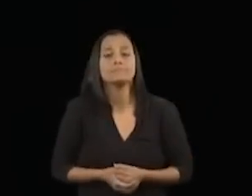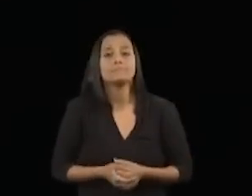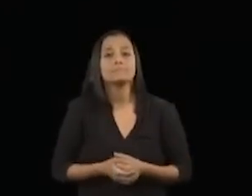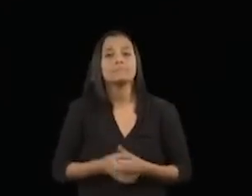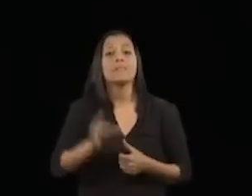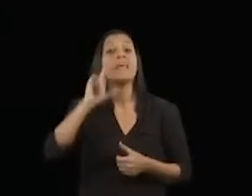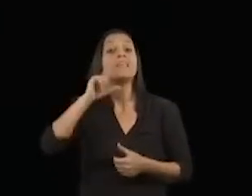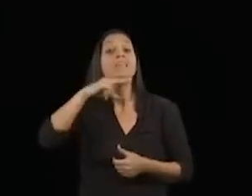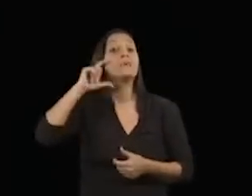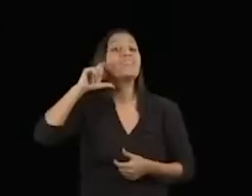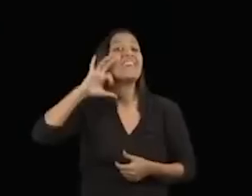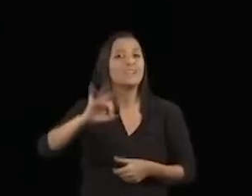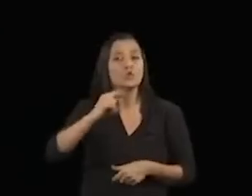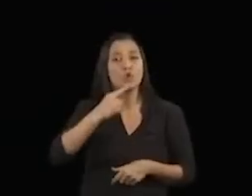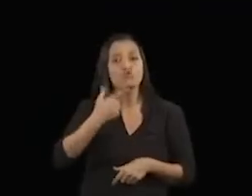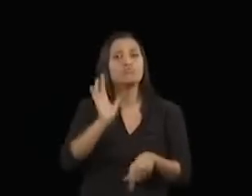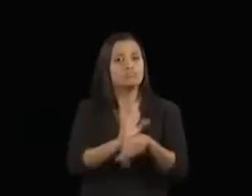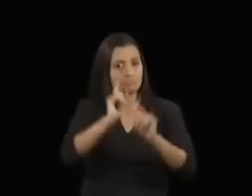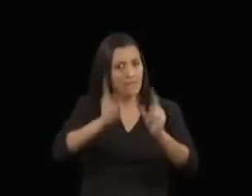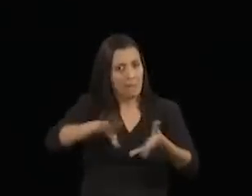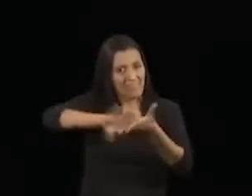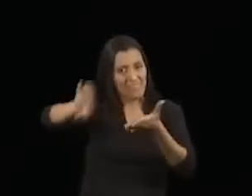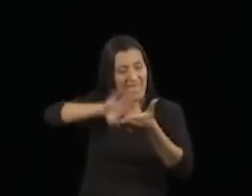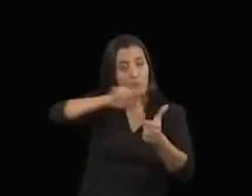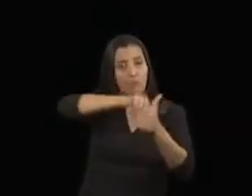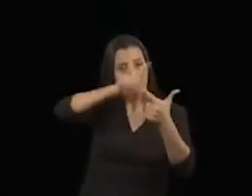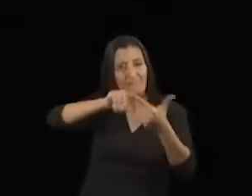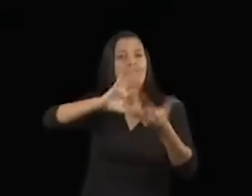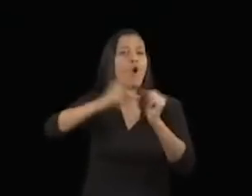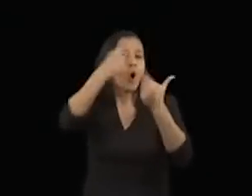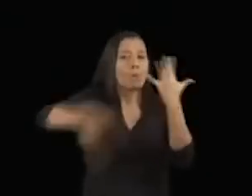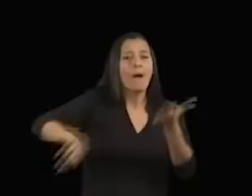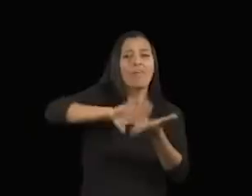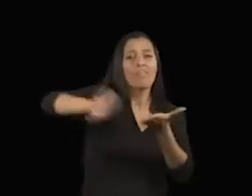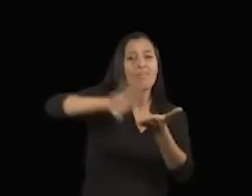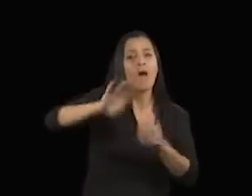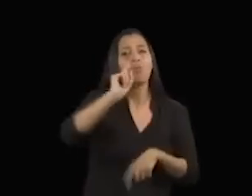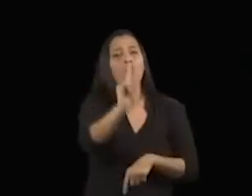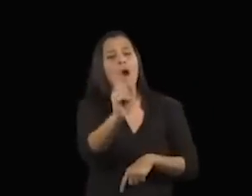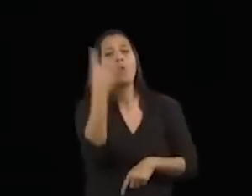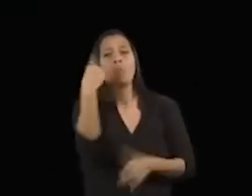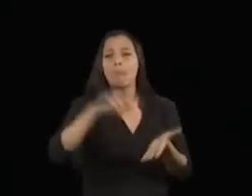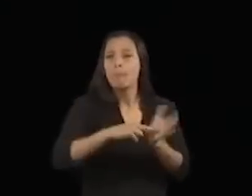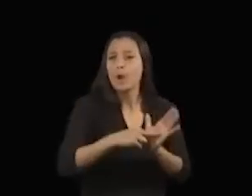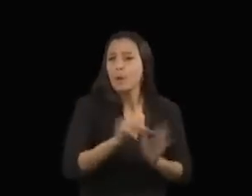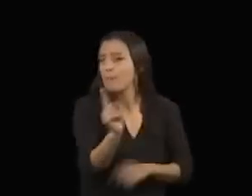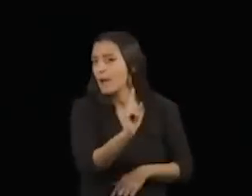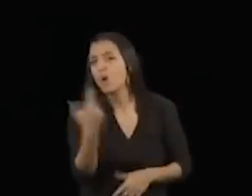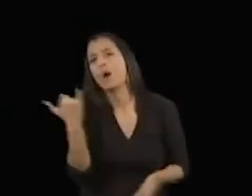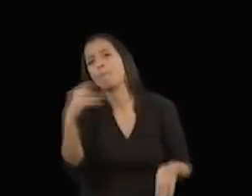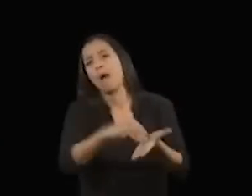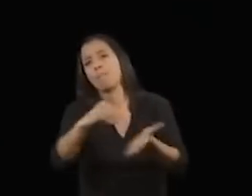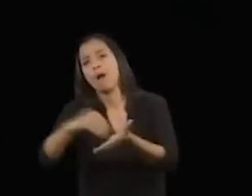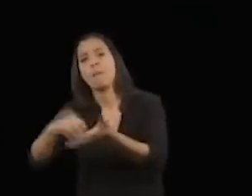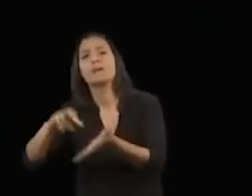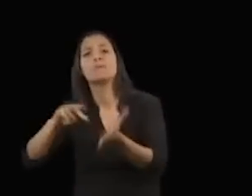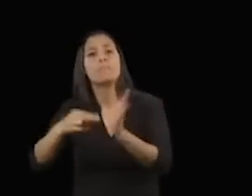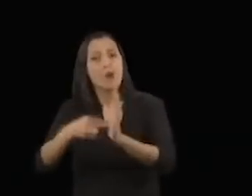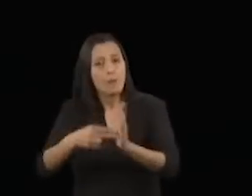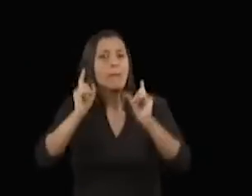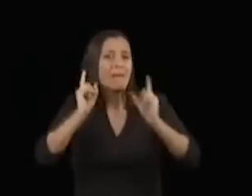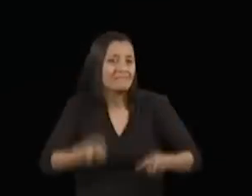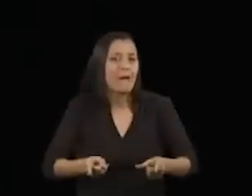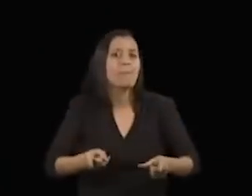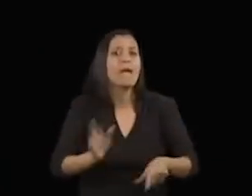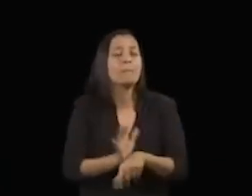atrapados, con lo cual además teníamos un problema. No eran solo los problemas que teníamos en los flujos, teníamos unos problemas de stocks